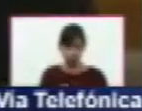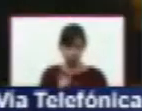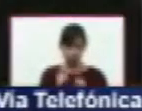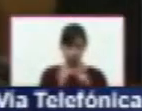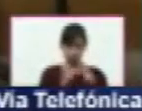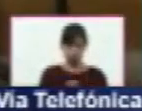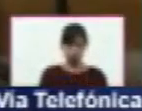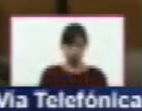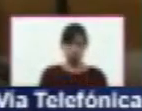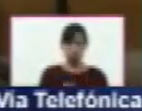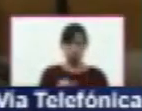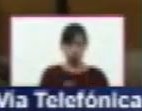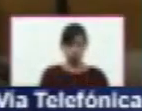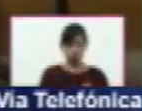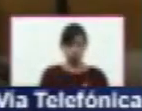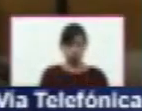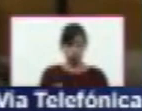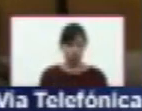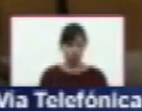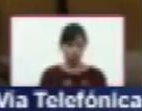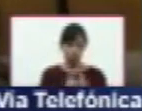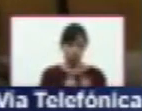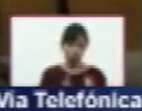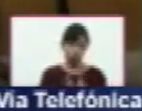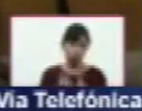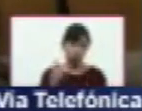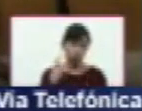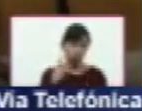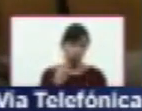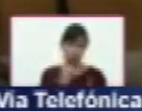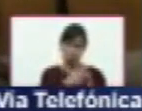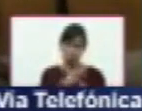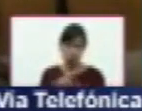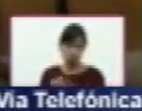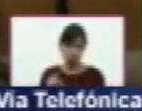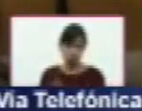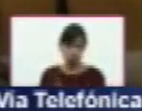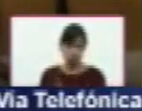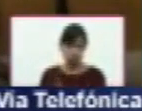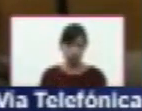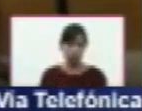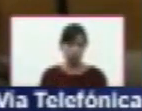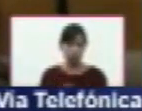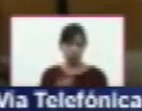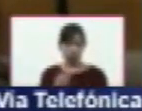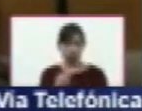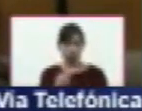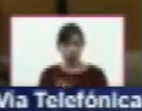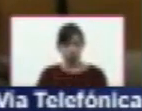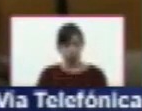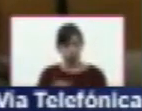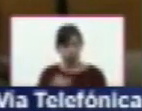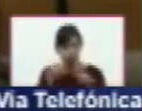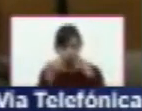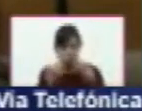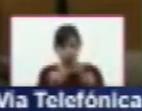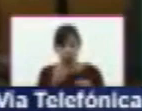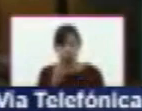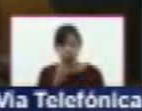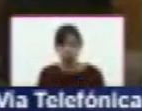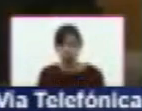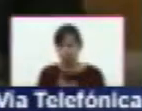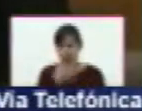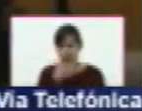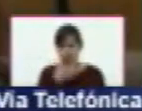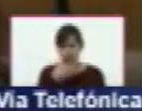Déjeme explicar algo técnicamente, pero en forma llana. Las encuestas telefónicas tienen